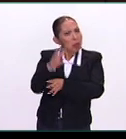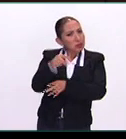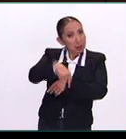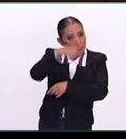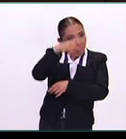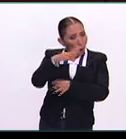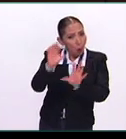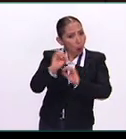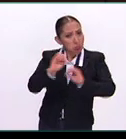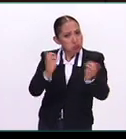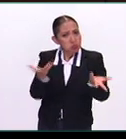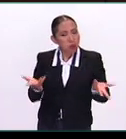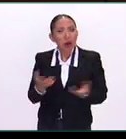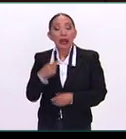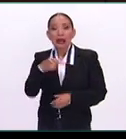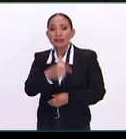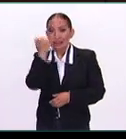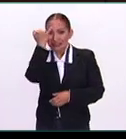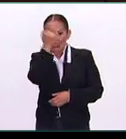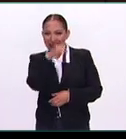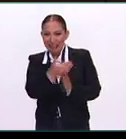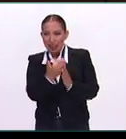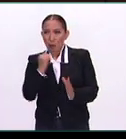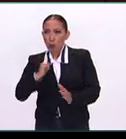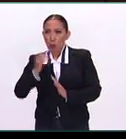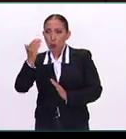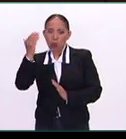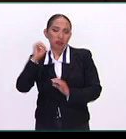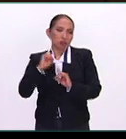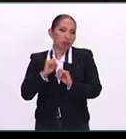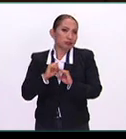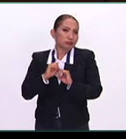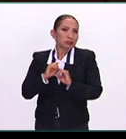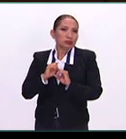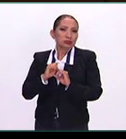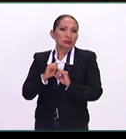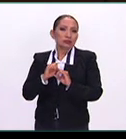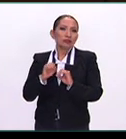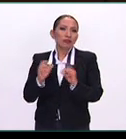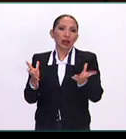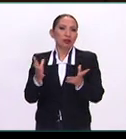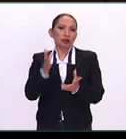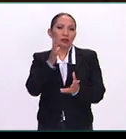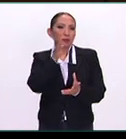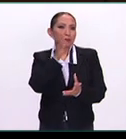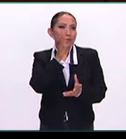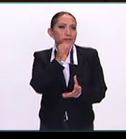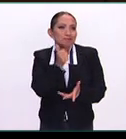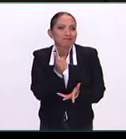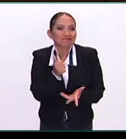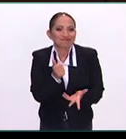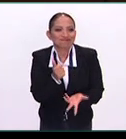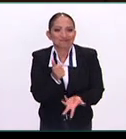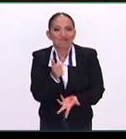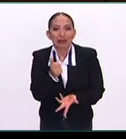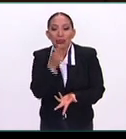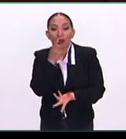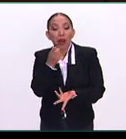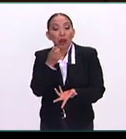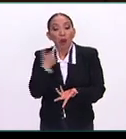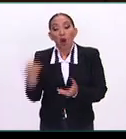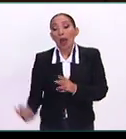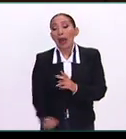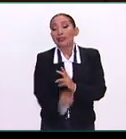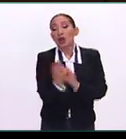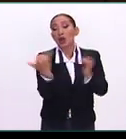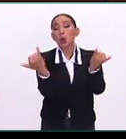en México o no? Ese pensamiento, naturalmente, no podemos decir que haya